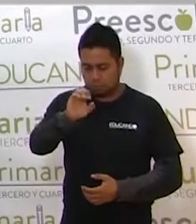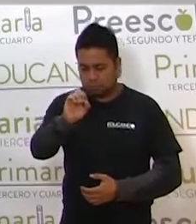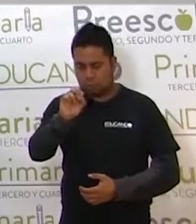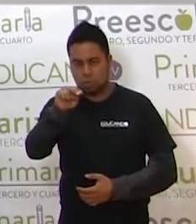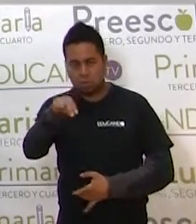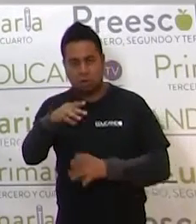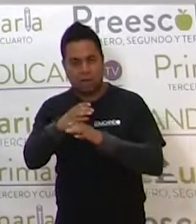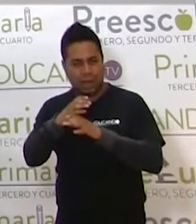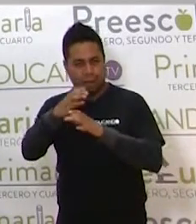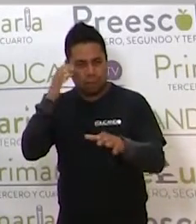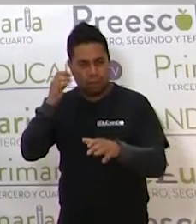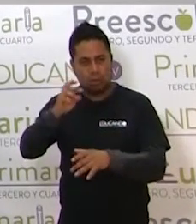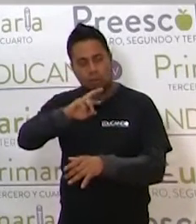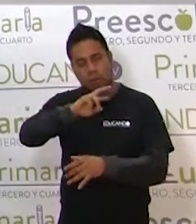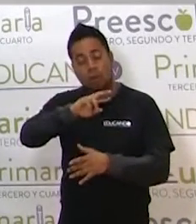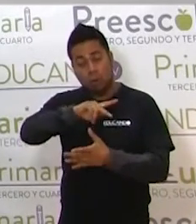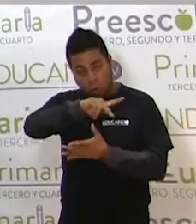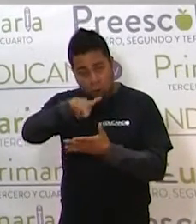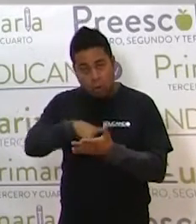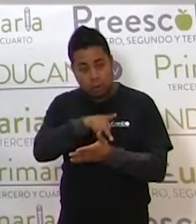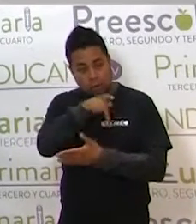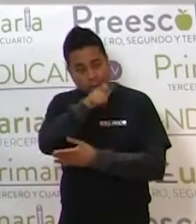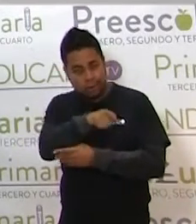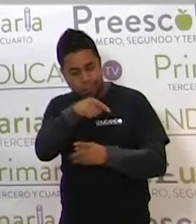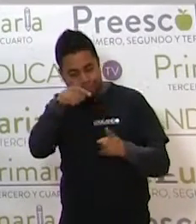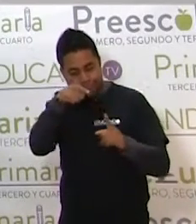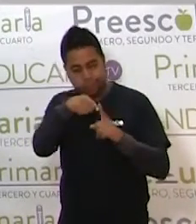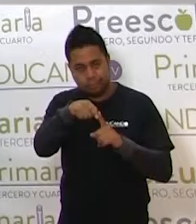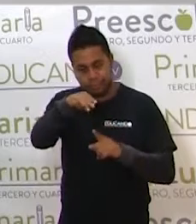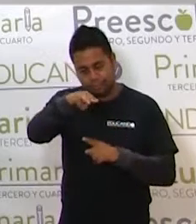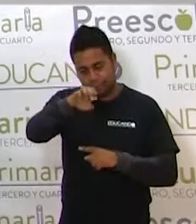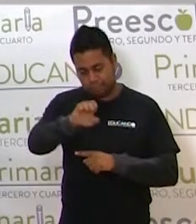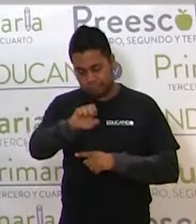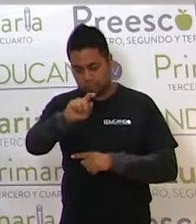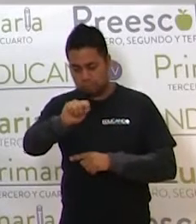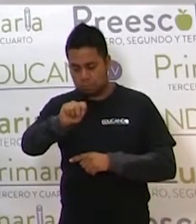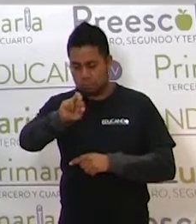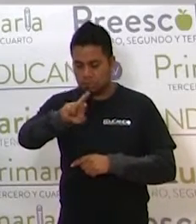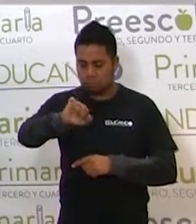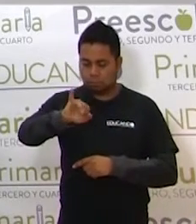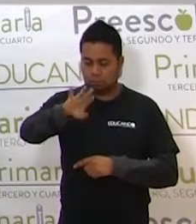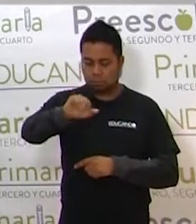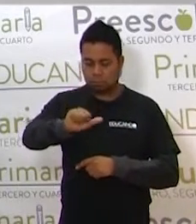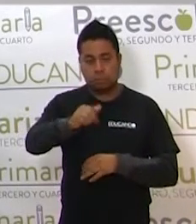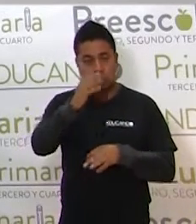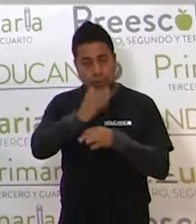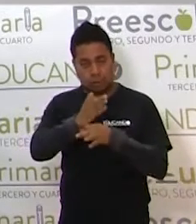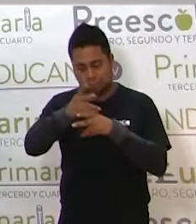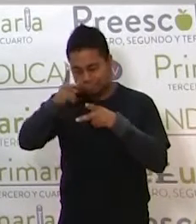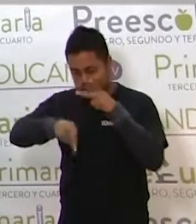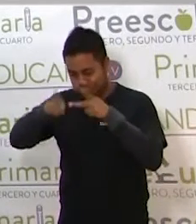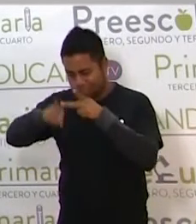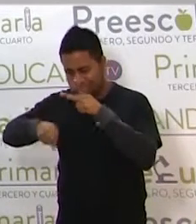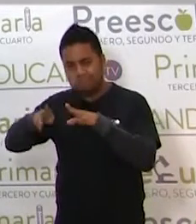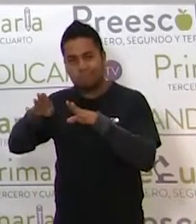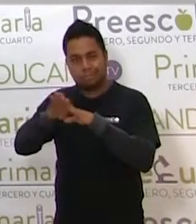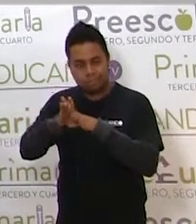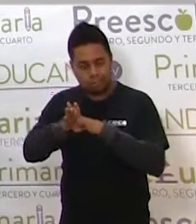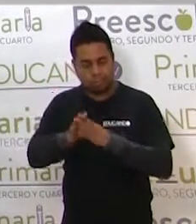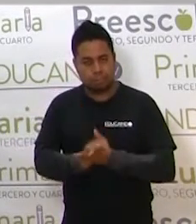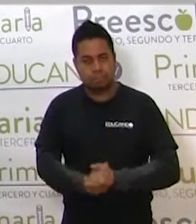recordamos lo que es métrica porque estamos en el tema y hacemos la separación de sílabas